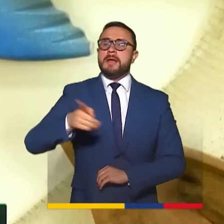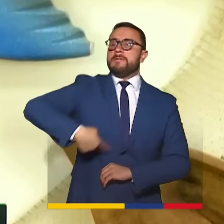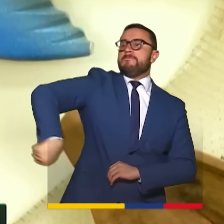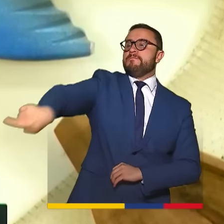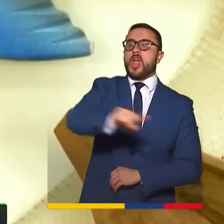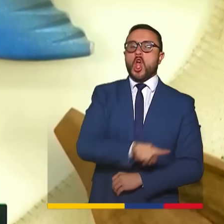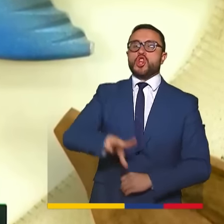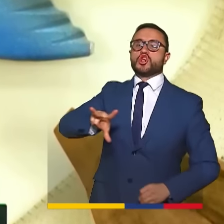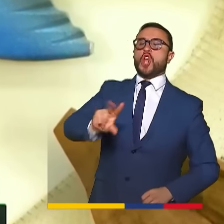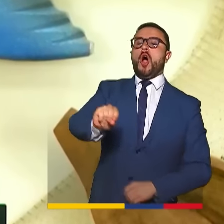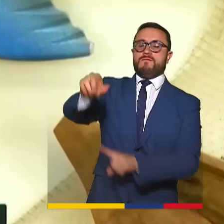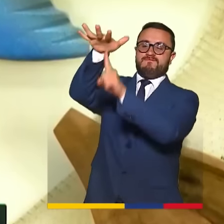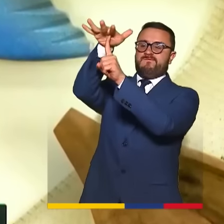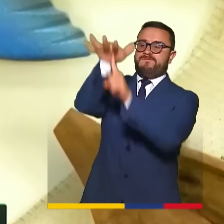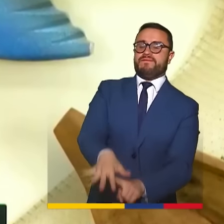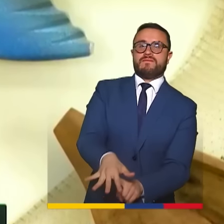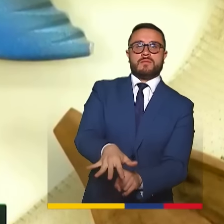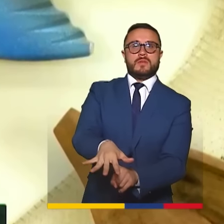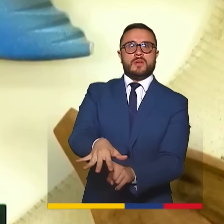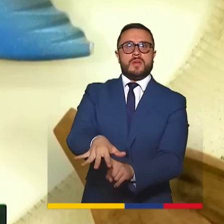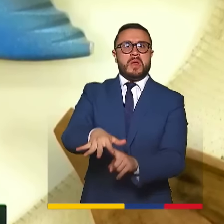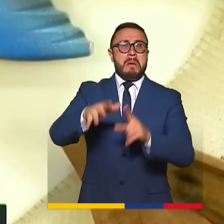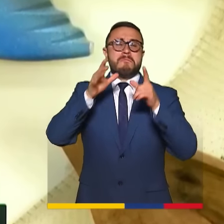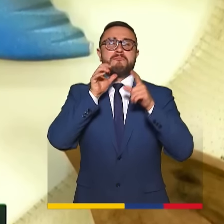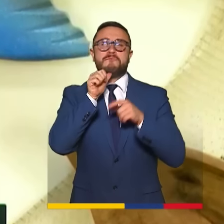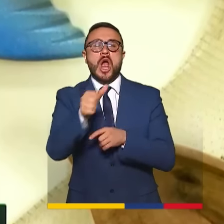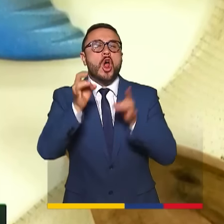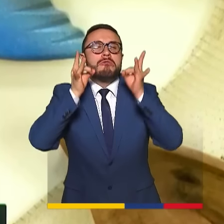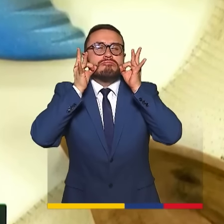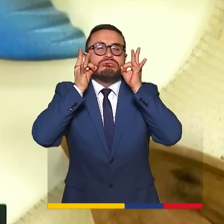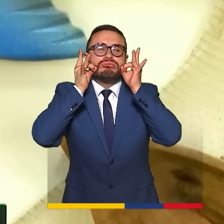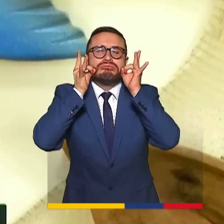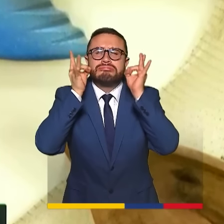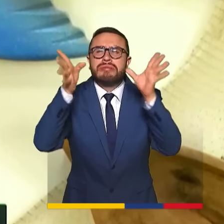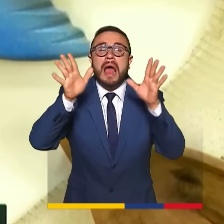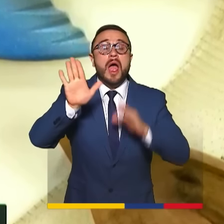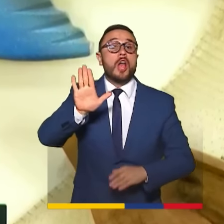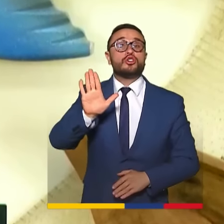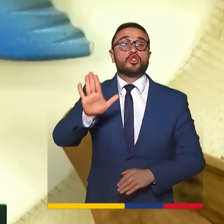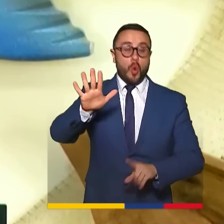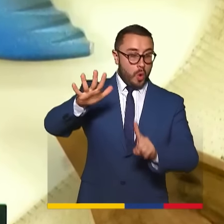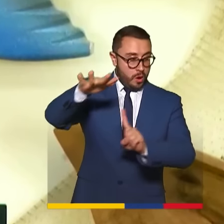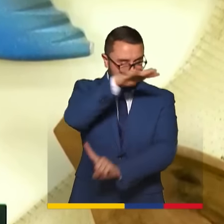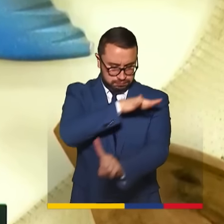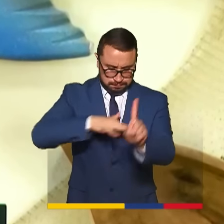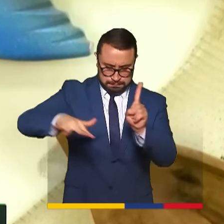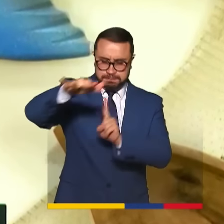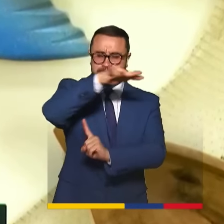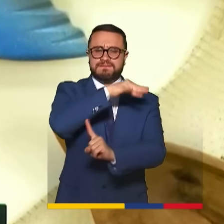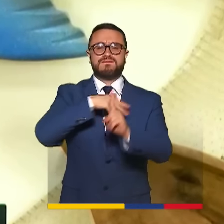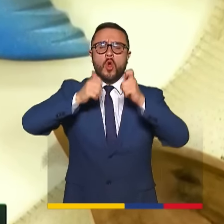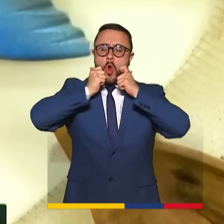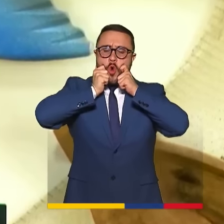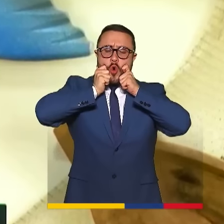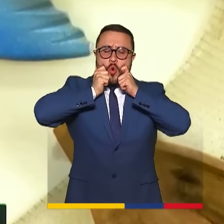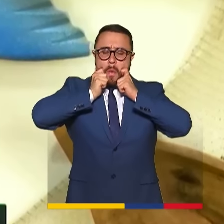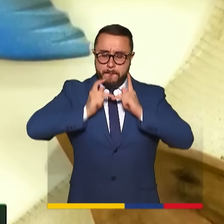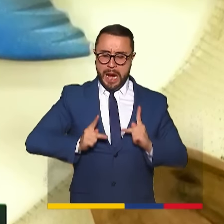condenados a un inframundo de la humanidad en donde su condición de ser seres